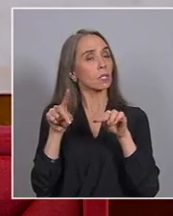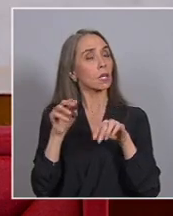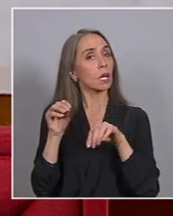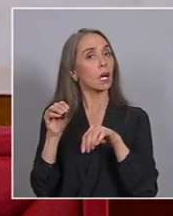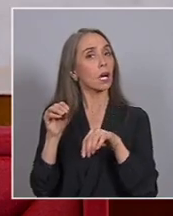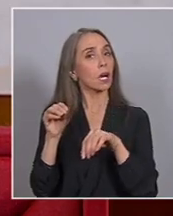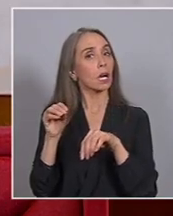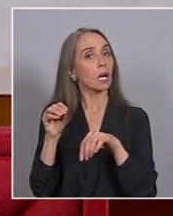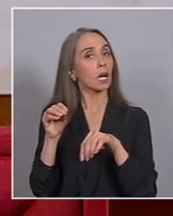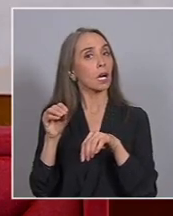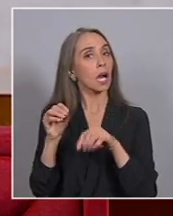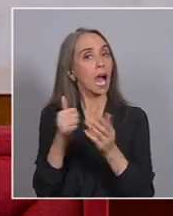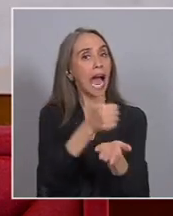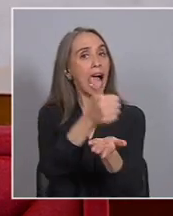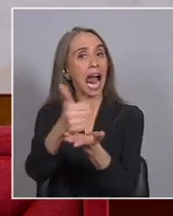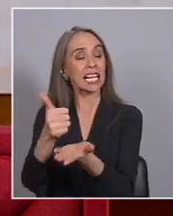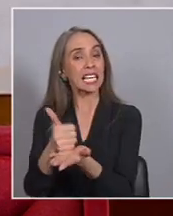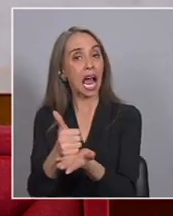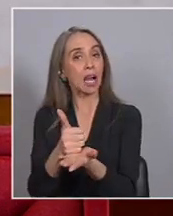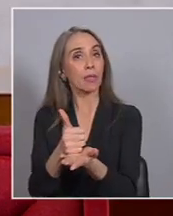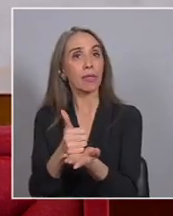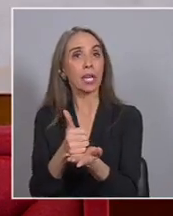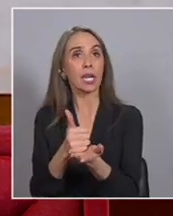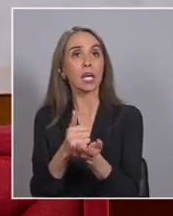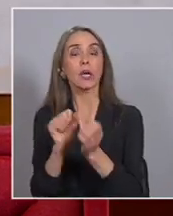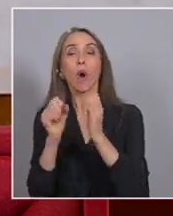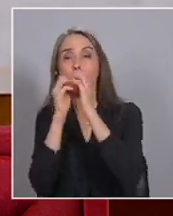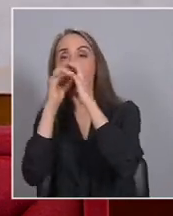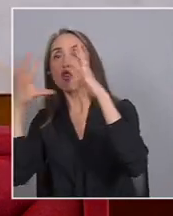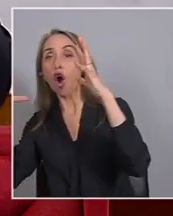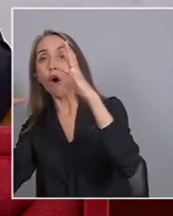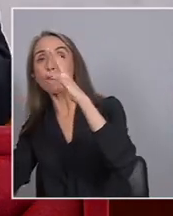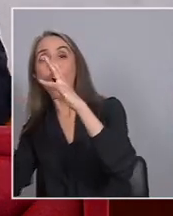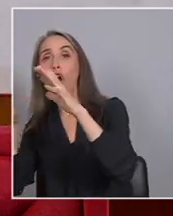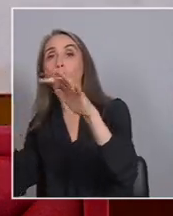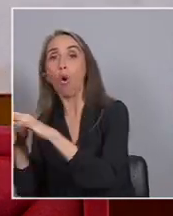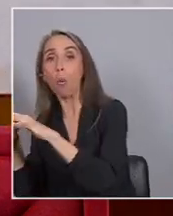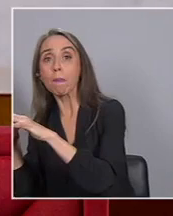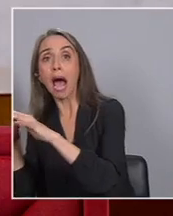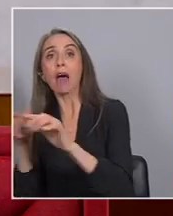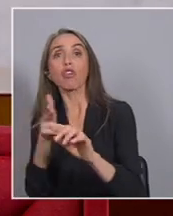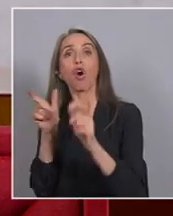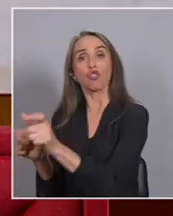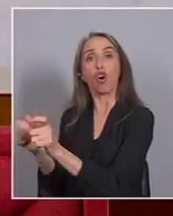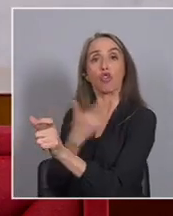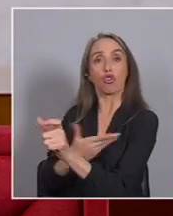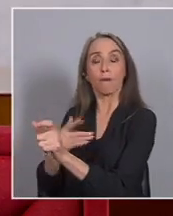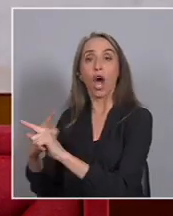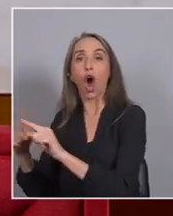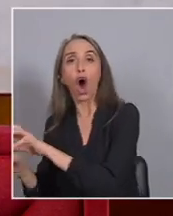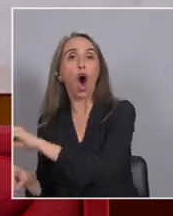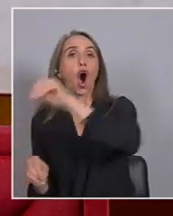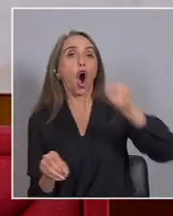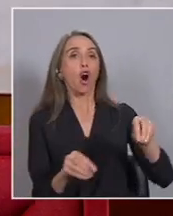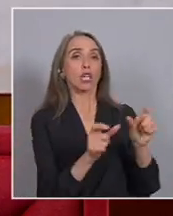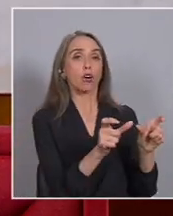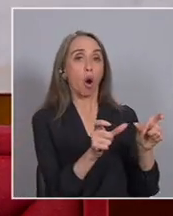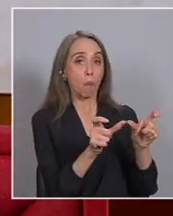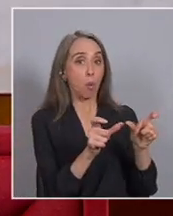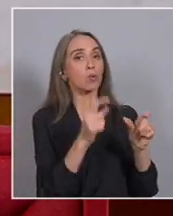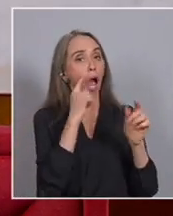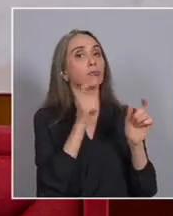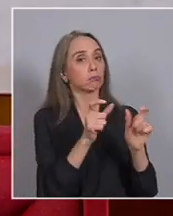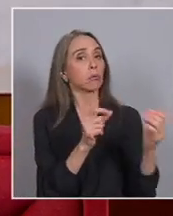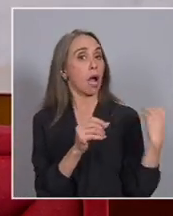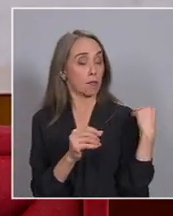que nos levantaron los alcaldes del efecto globo, de que el delito se traslade a otras comunas, lo estamos monitoreando permanentemente. Y quiero